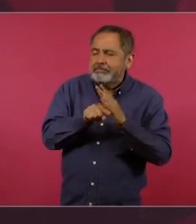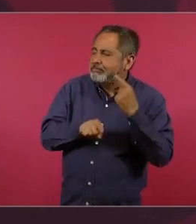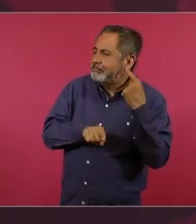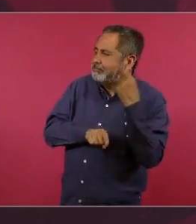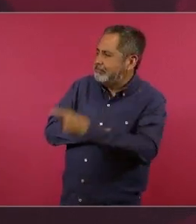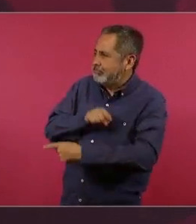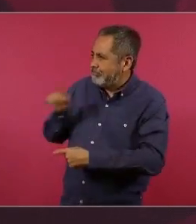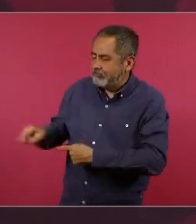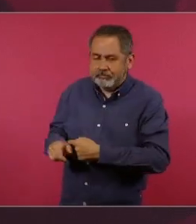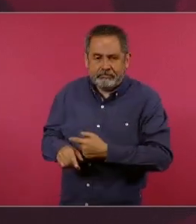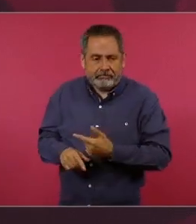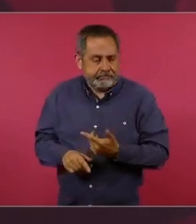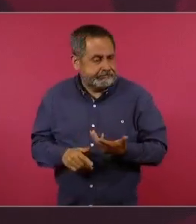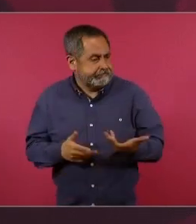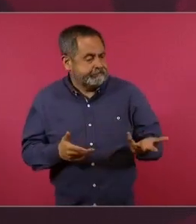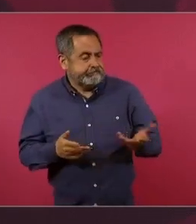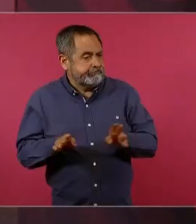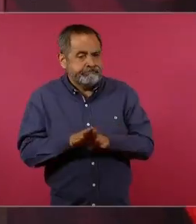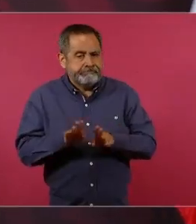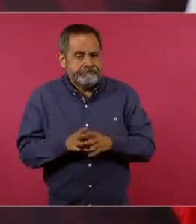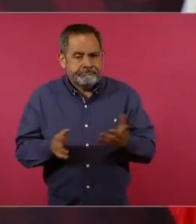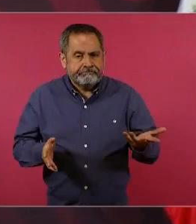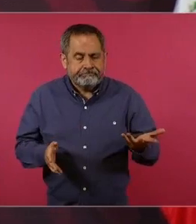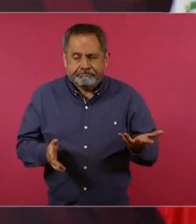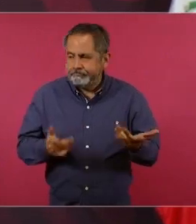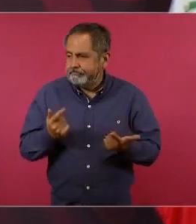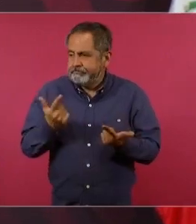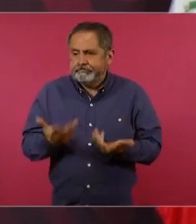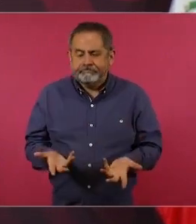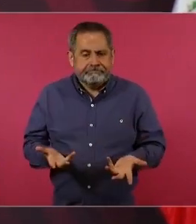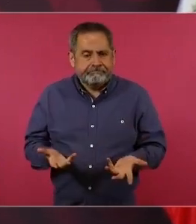Entonces, ¿cómo se conduce